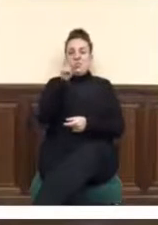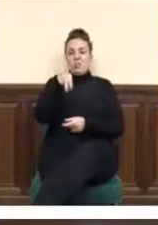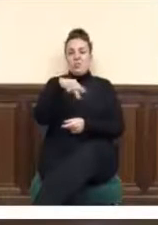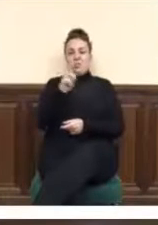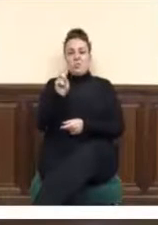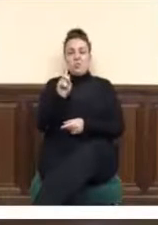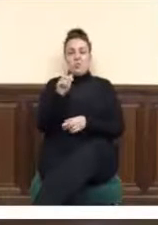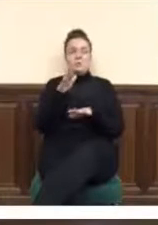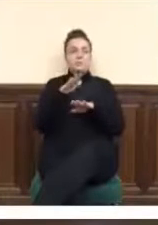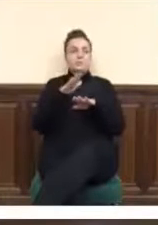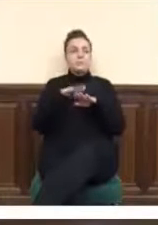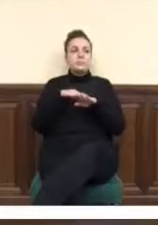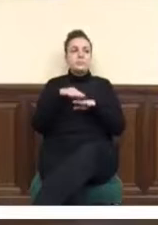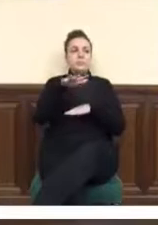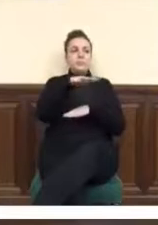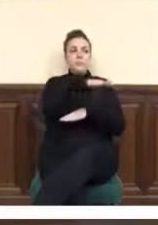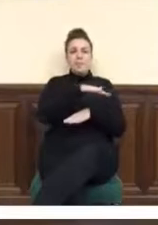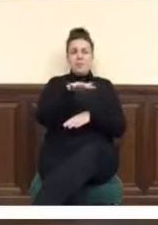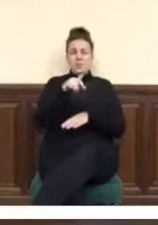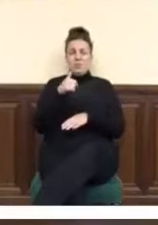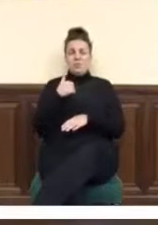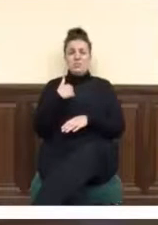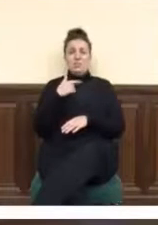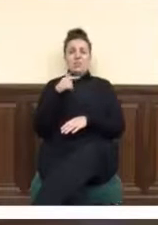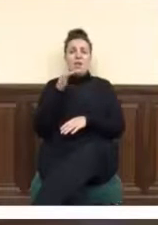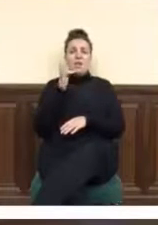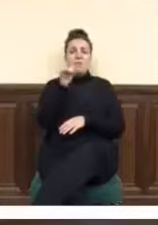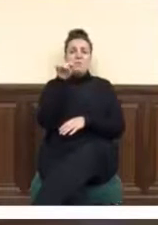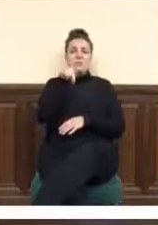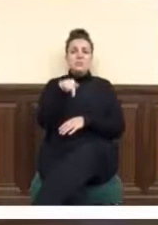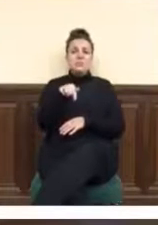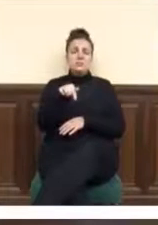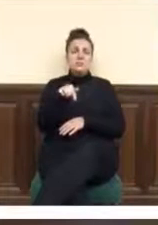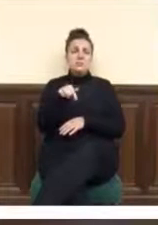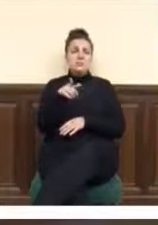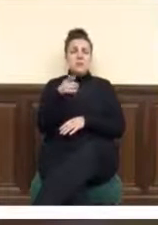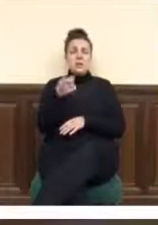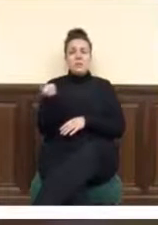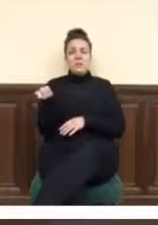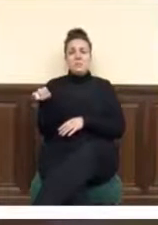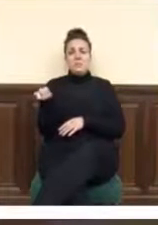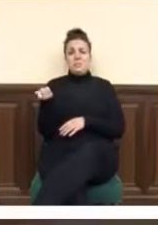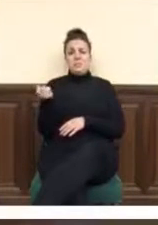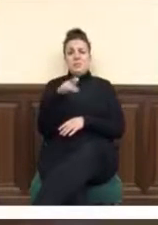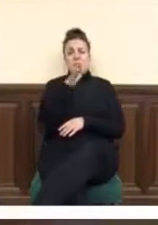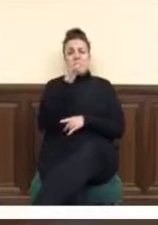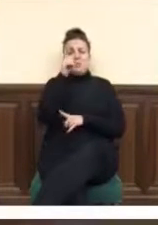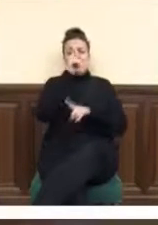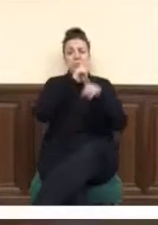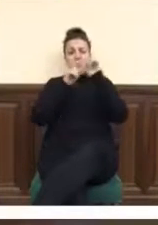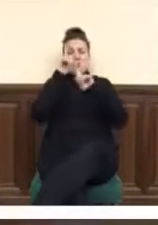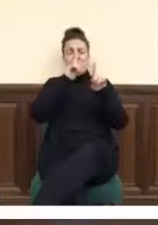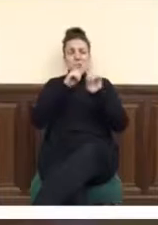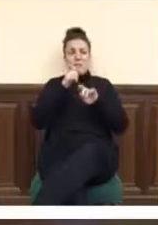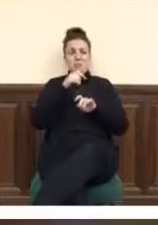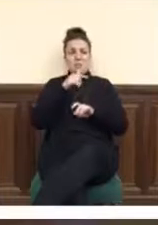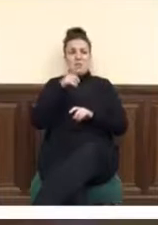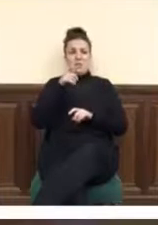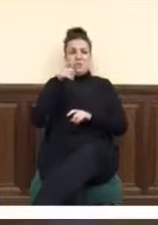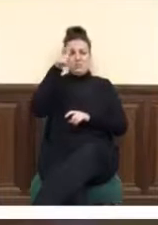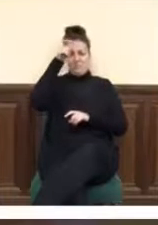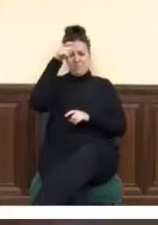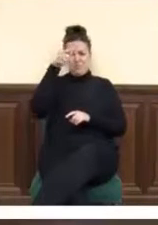entidades locales. Pero además esta iniciativa es una metáfora del problema del municipalismo democrático en nuestro